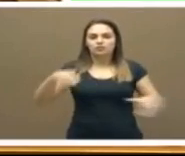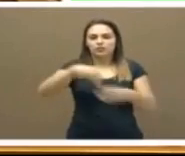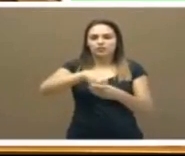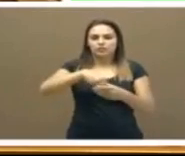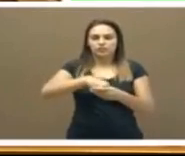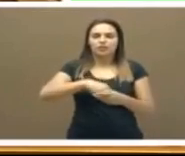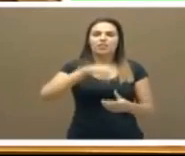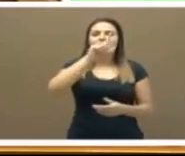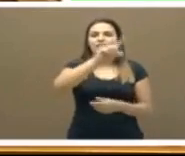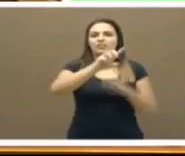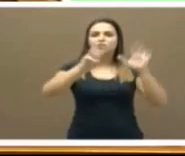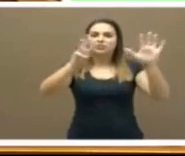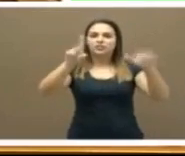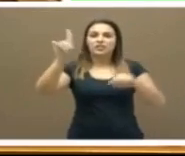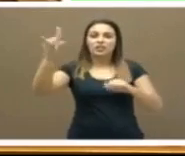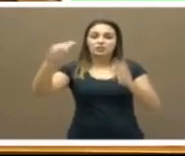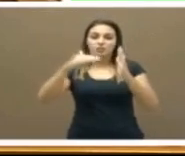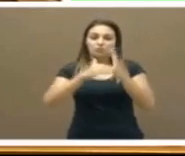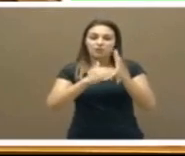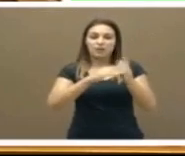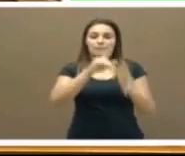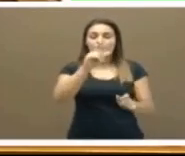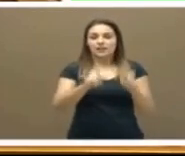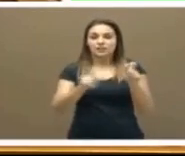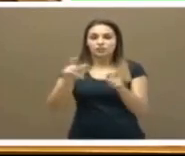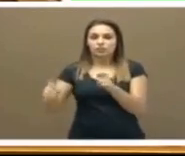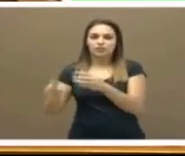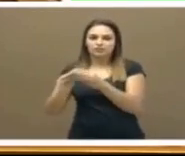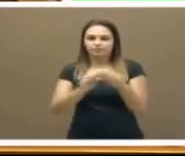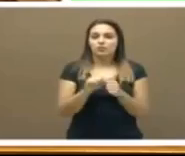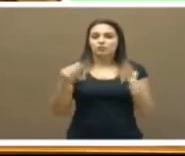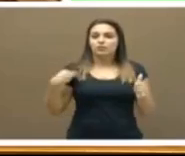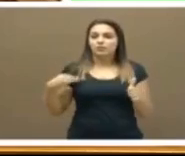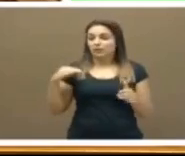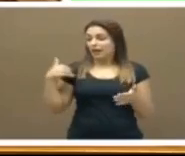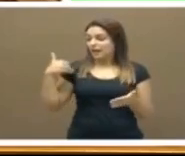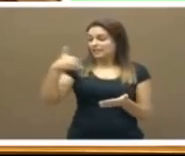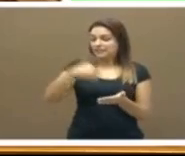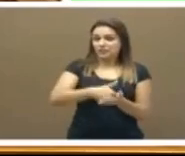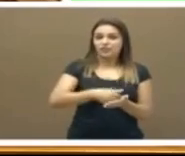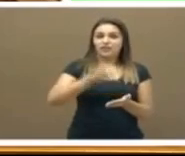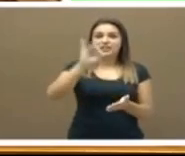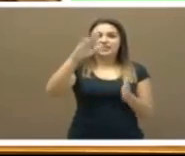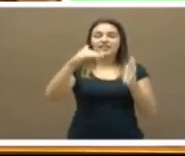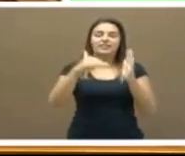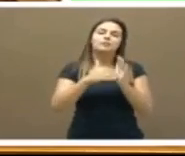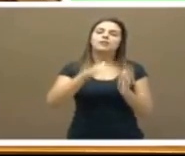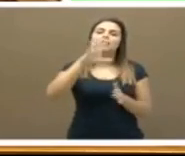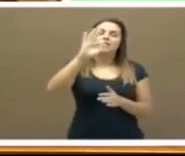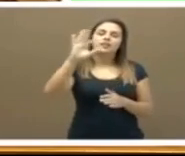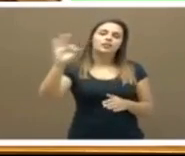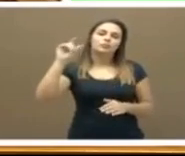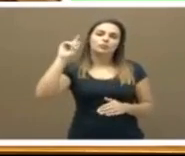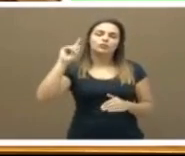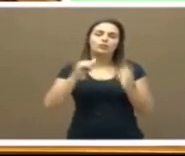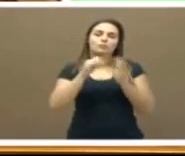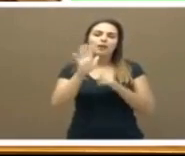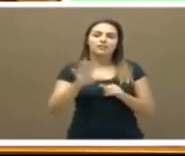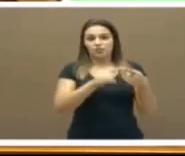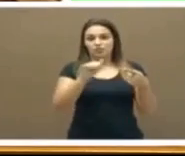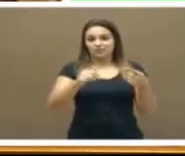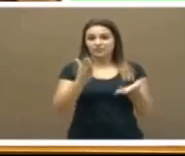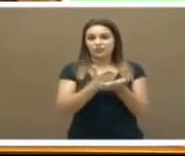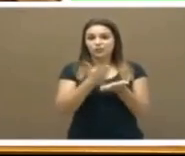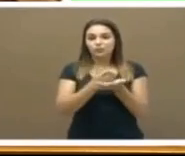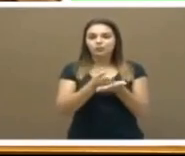de 181.000 personas conformarán el alumnado de Extremadura. Más de 15.500 docentes componen la plantilla de este